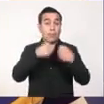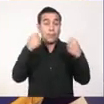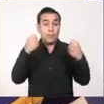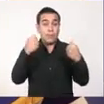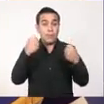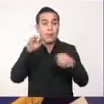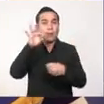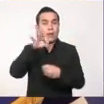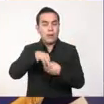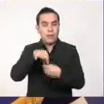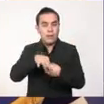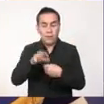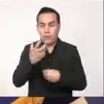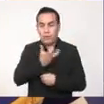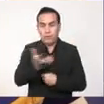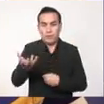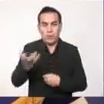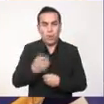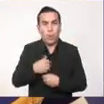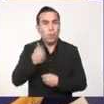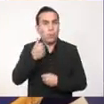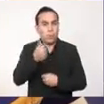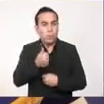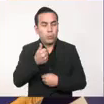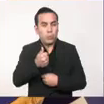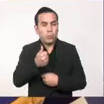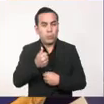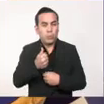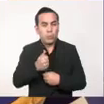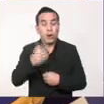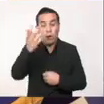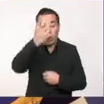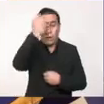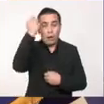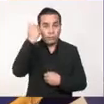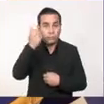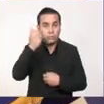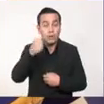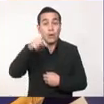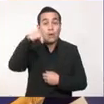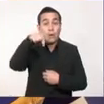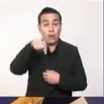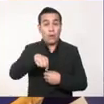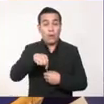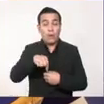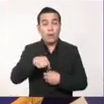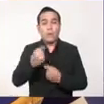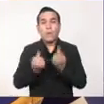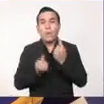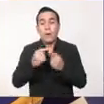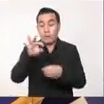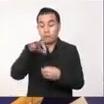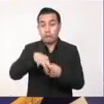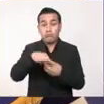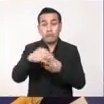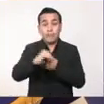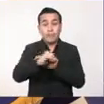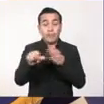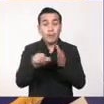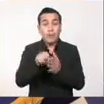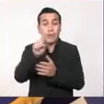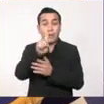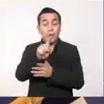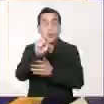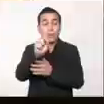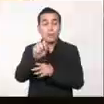todo el mundo lo catalogó como una victoria abultada, y ahora en una elección legislativa sacamos 1.9